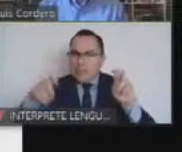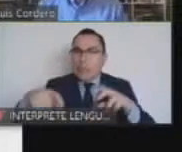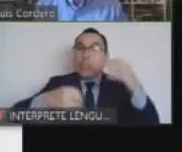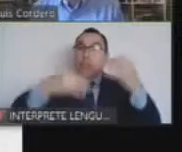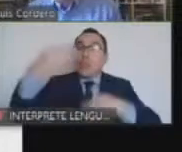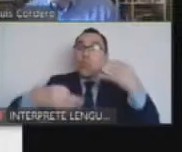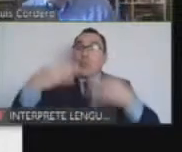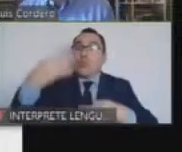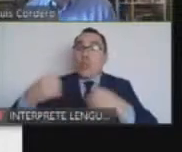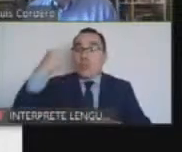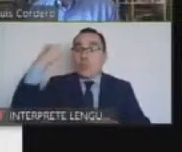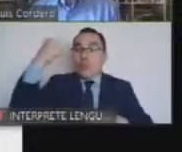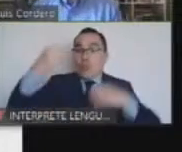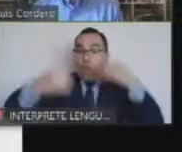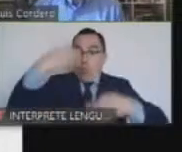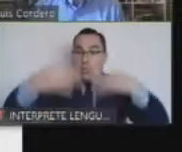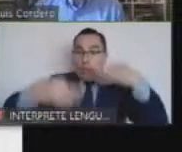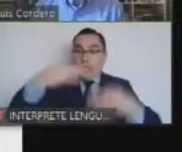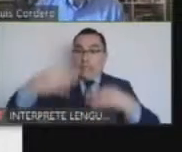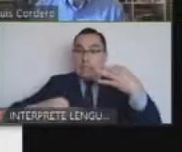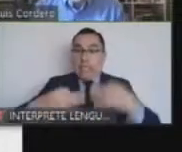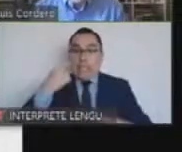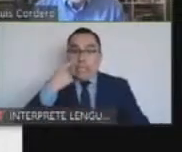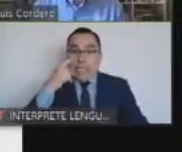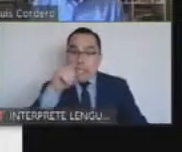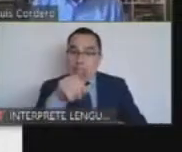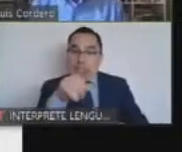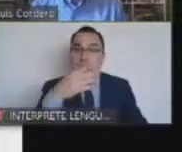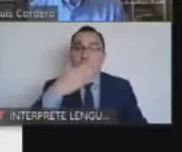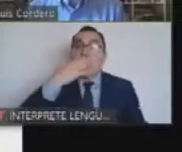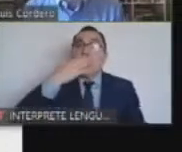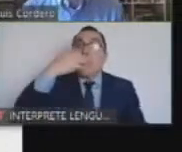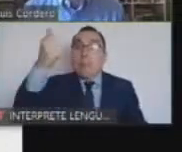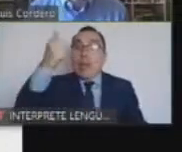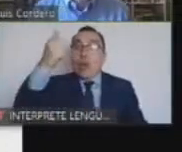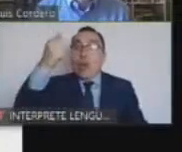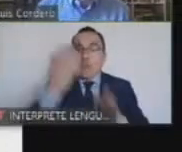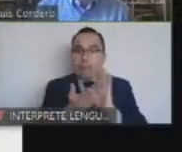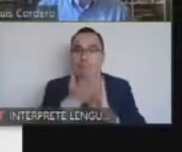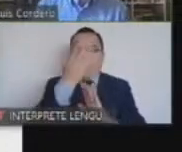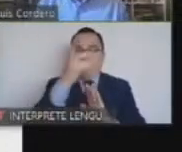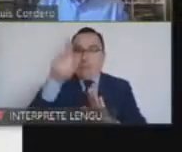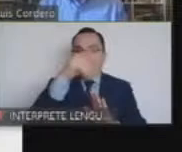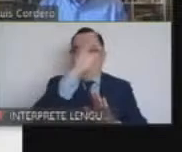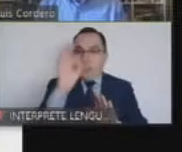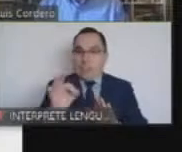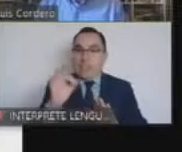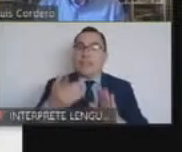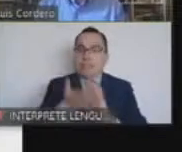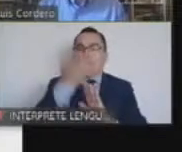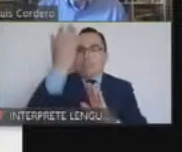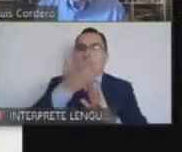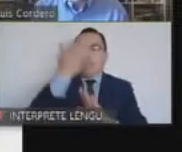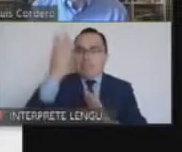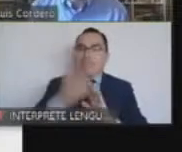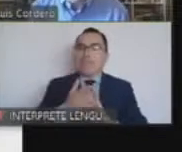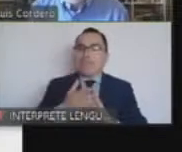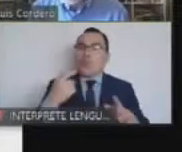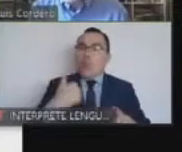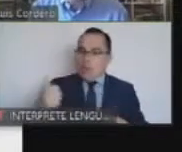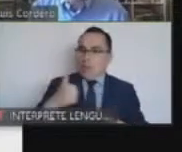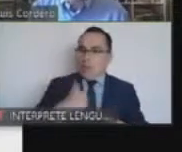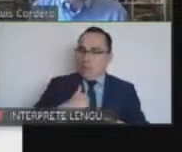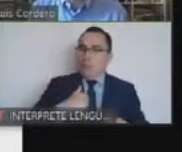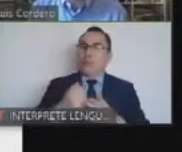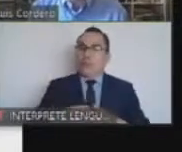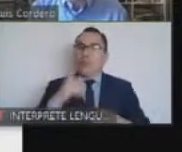Poder Judicial es el que tiene mejores indicadores, el Ejecutivo y el Legislativo son los que tienen